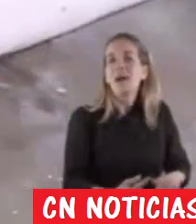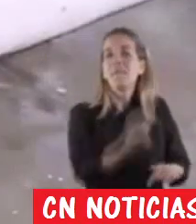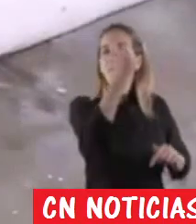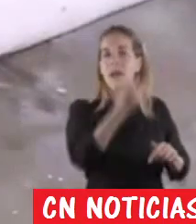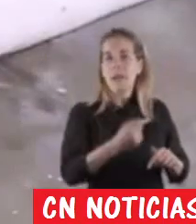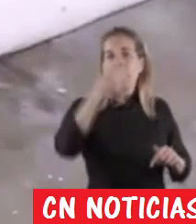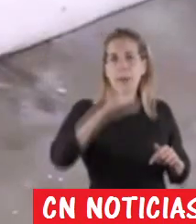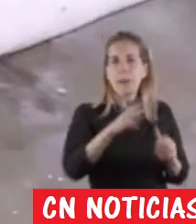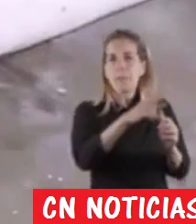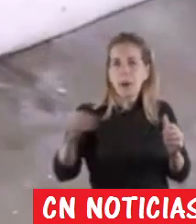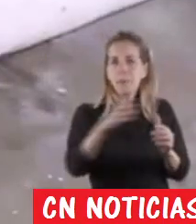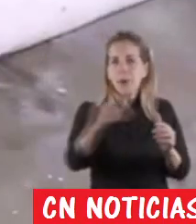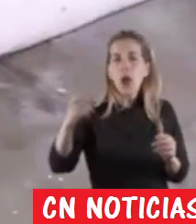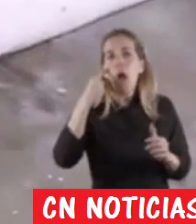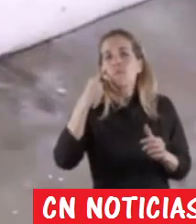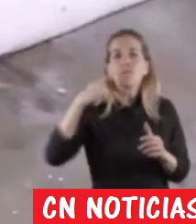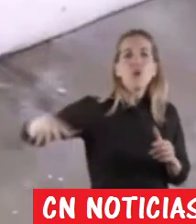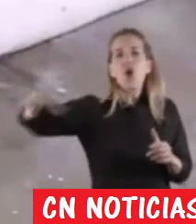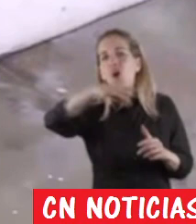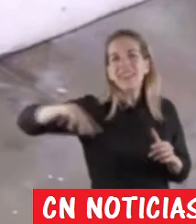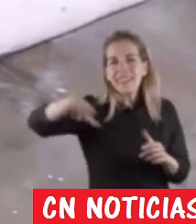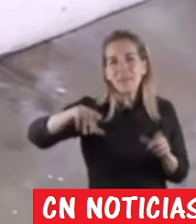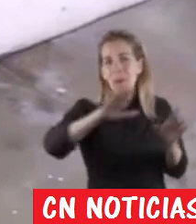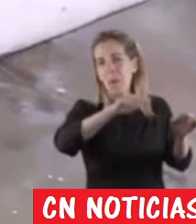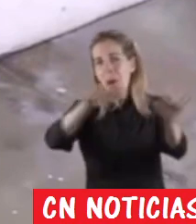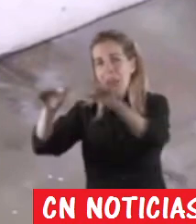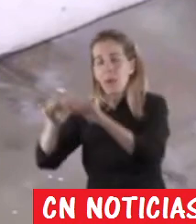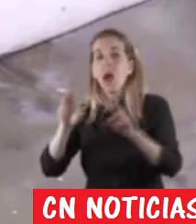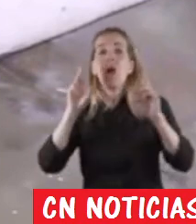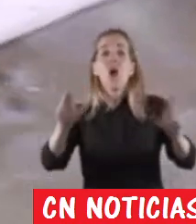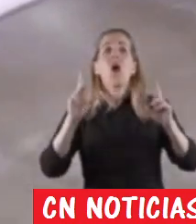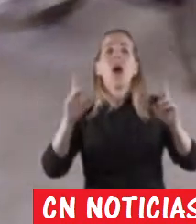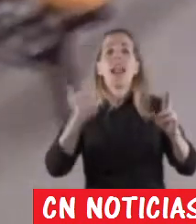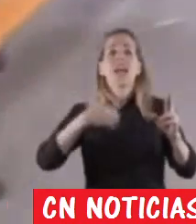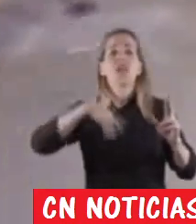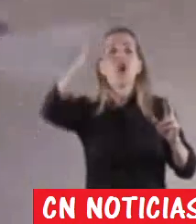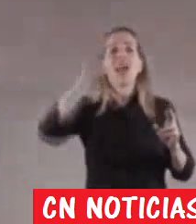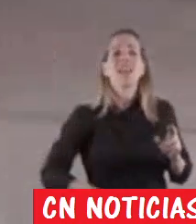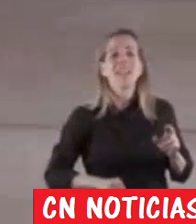en varios municipios de Gran Buenos Aires y que yo quisiera que lo podamos llevar a todo el país, esta lógica.